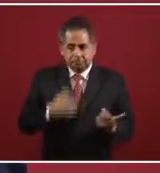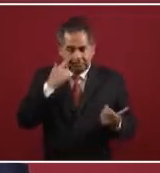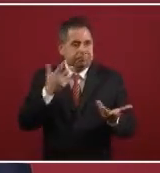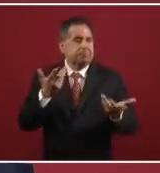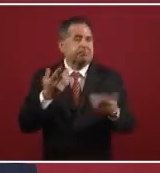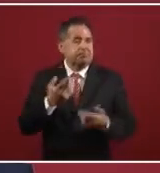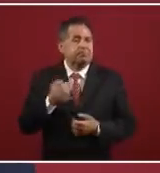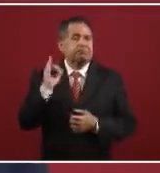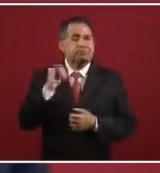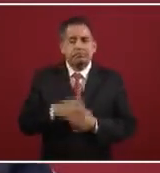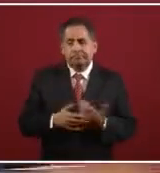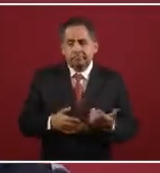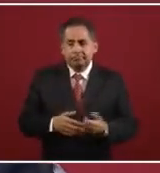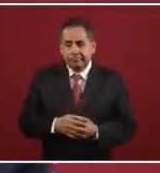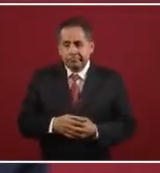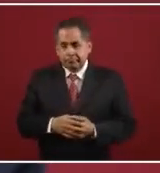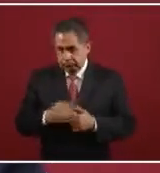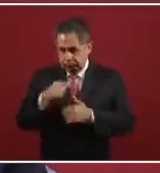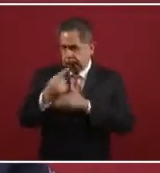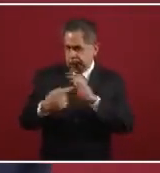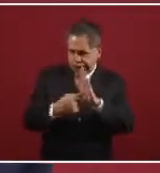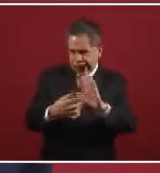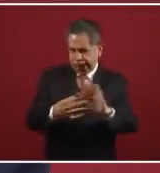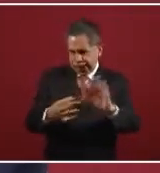Fíjense, porque esto es ilustrativo,